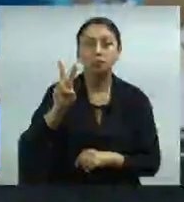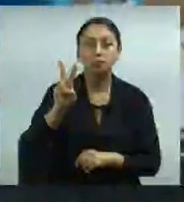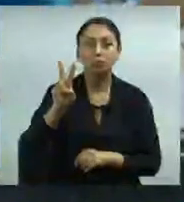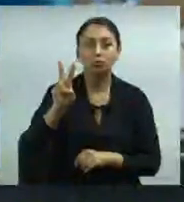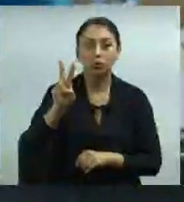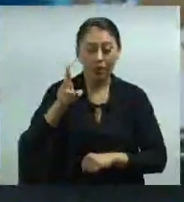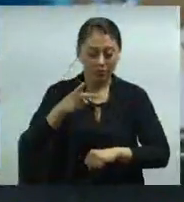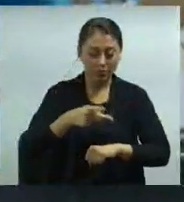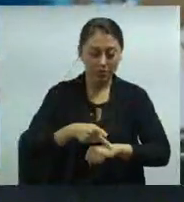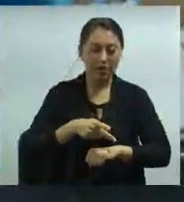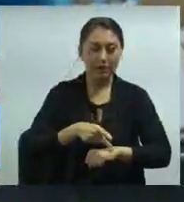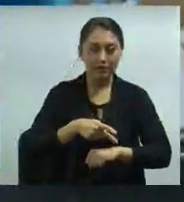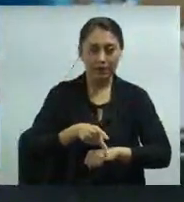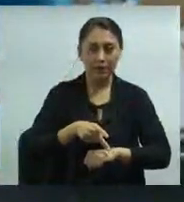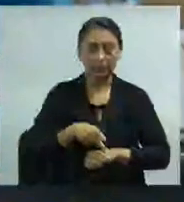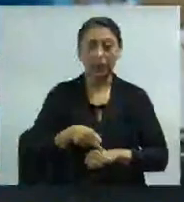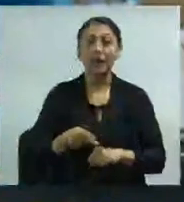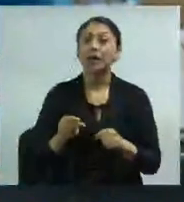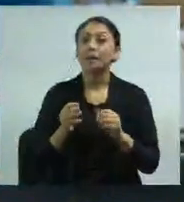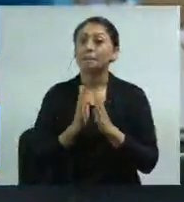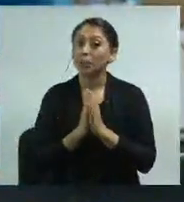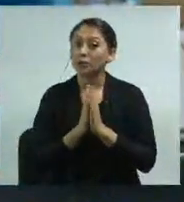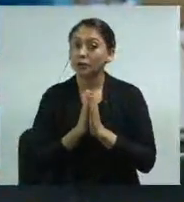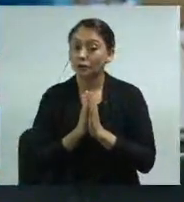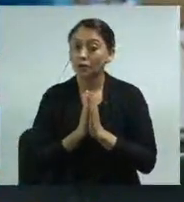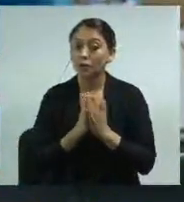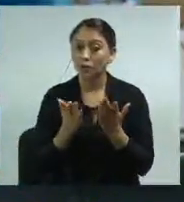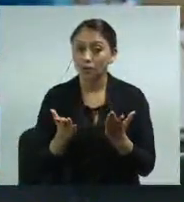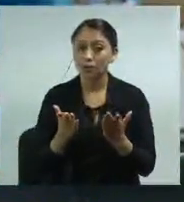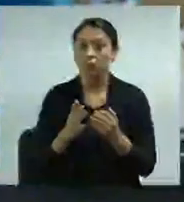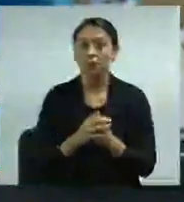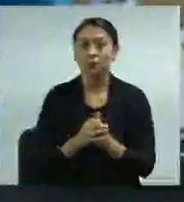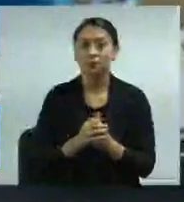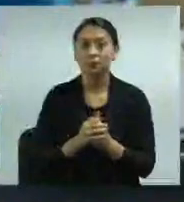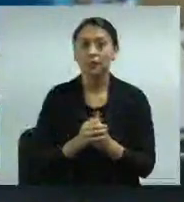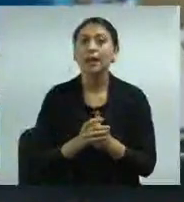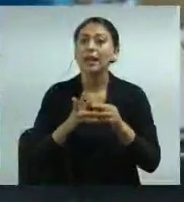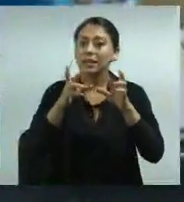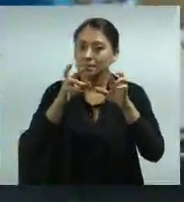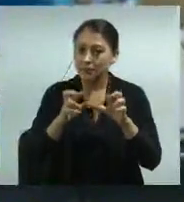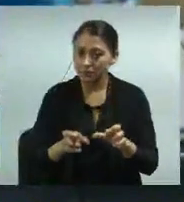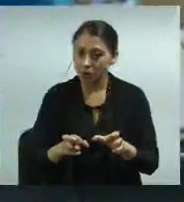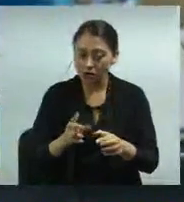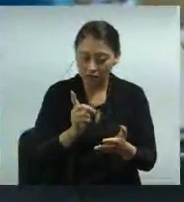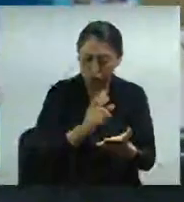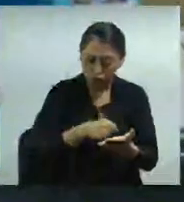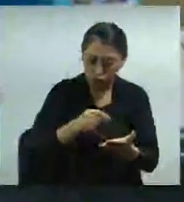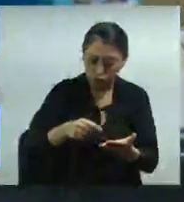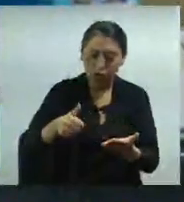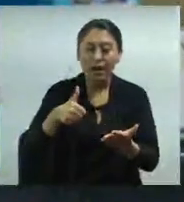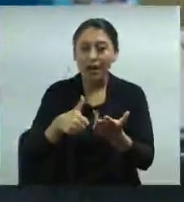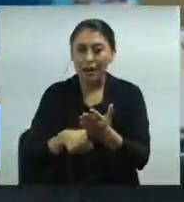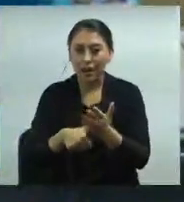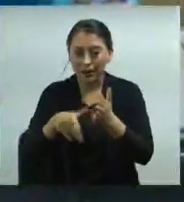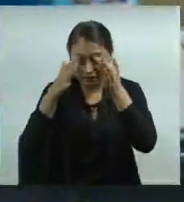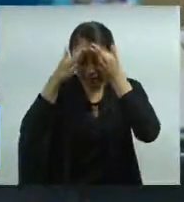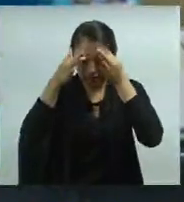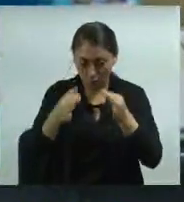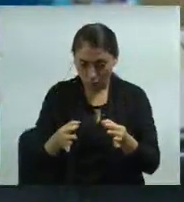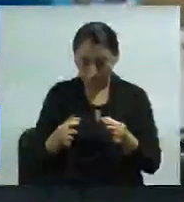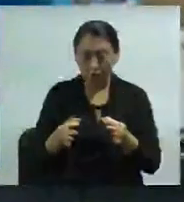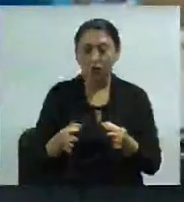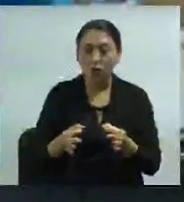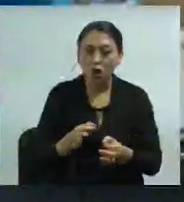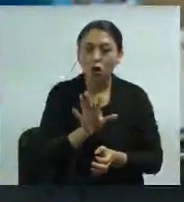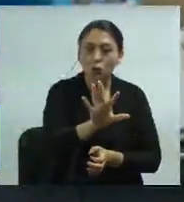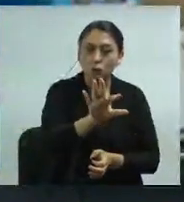horas. Y, por favor, como último punto, señores diputados, quienes firmaron la carta y estén de acuerdo y cordialmente